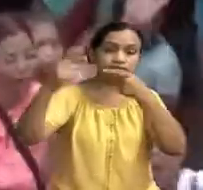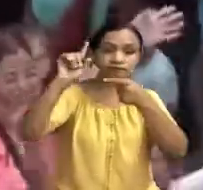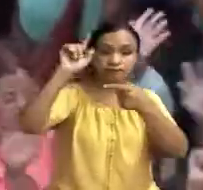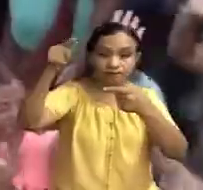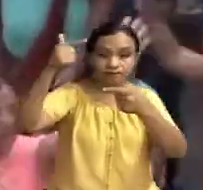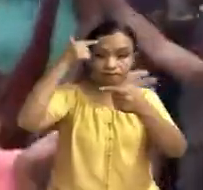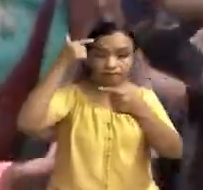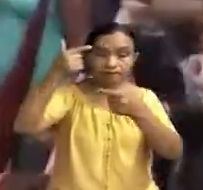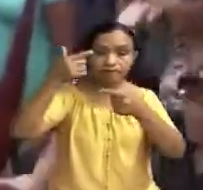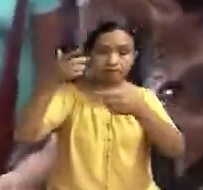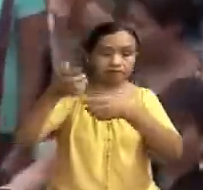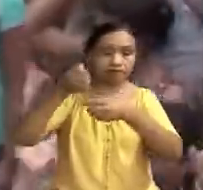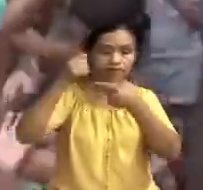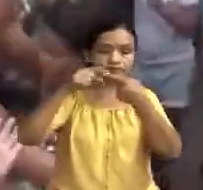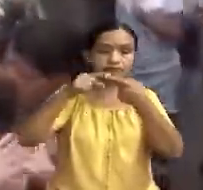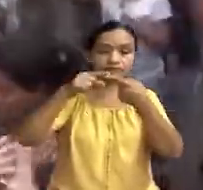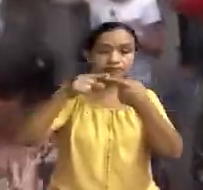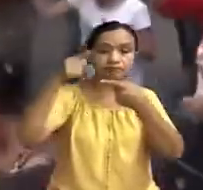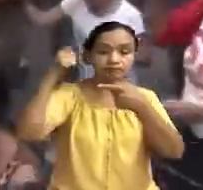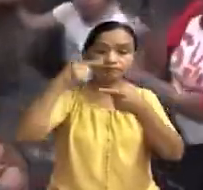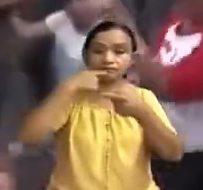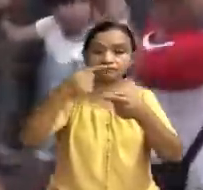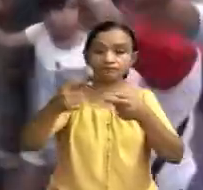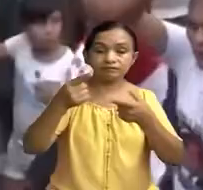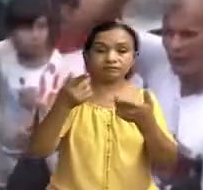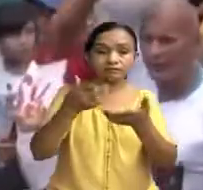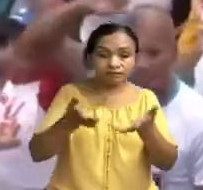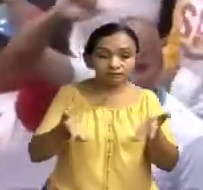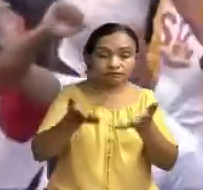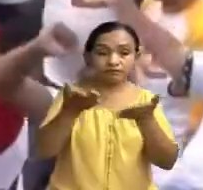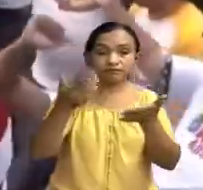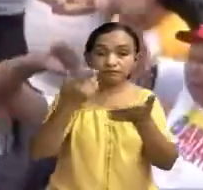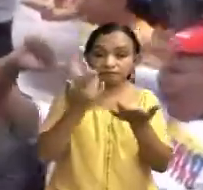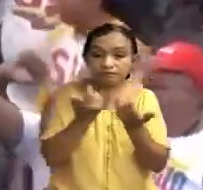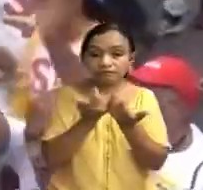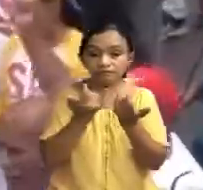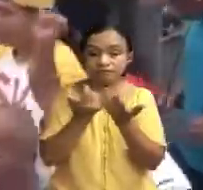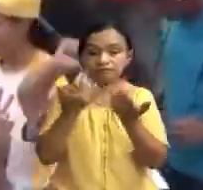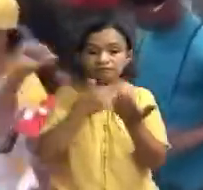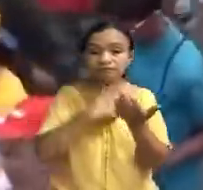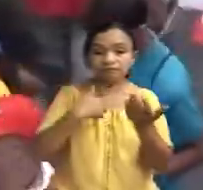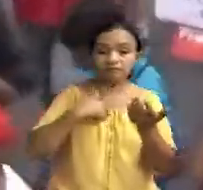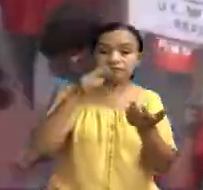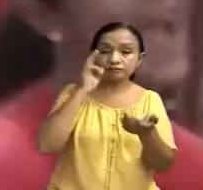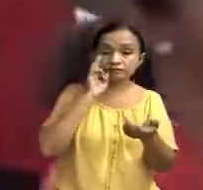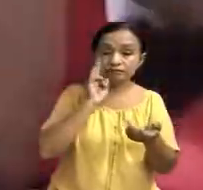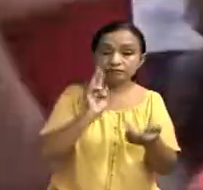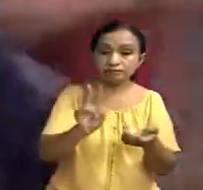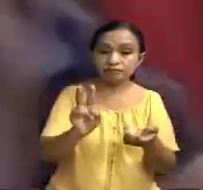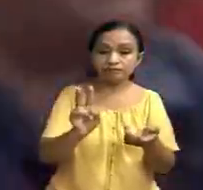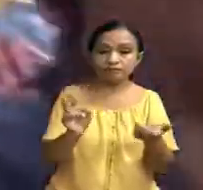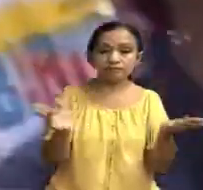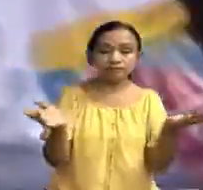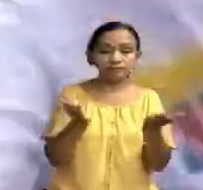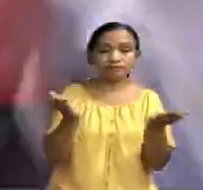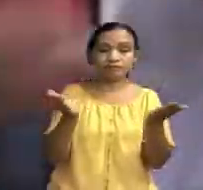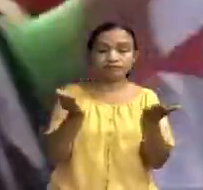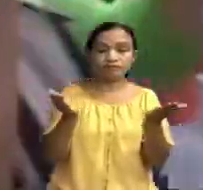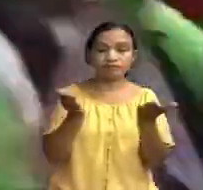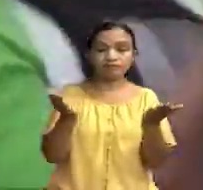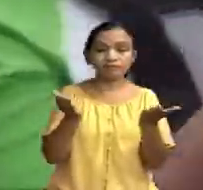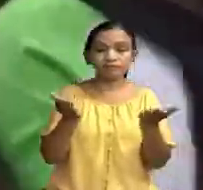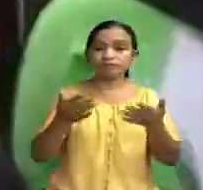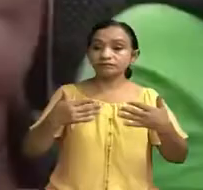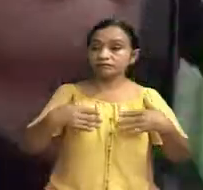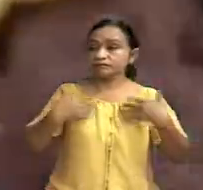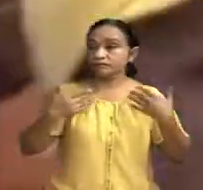neoliberales, contra las políticas autoritarias, las políticas injerencistas. Y eso hace un panorama, digamos,